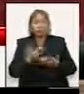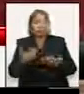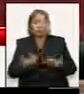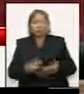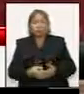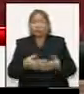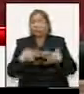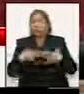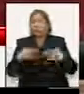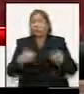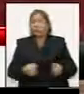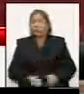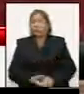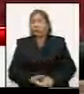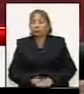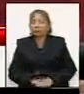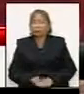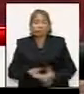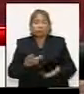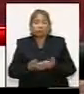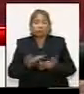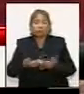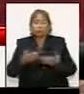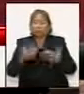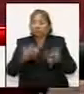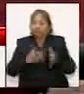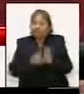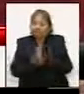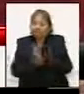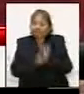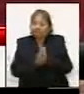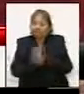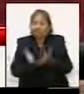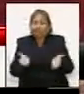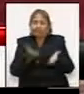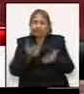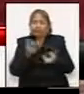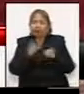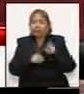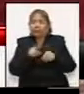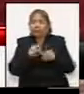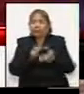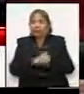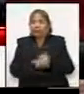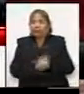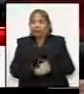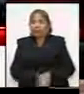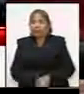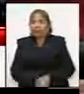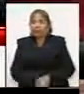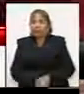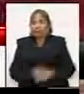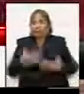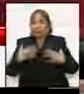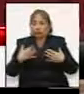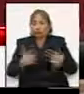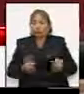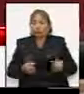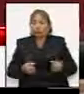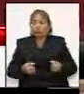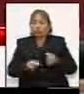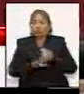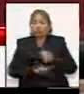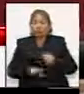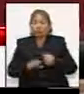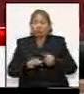de la salud. Creo que esto es de suma relevancia, ya lo decían algunos colegas. Salud y educación son derechos